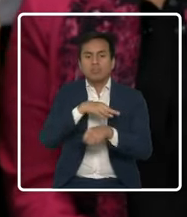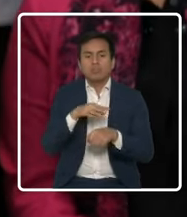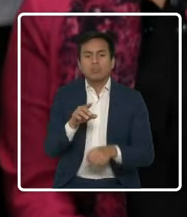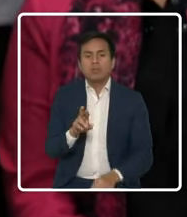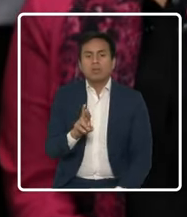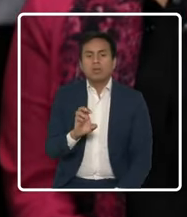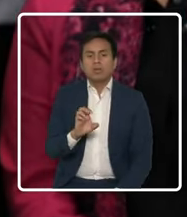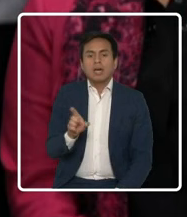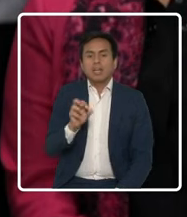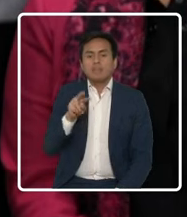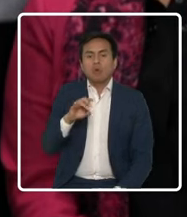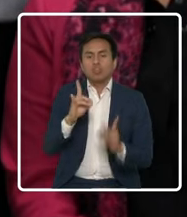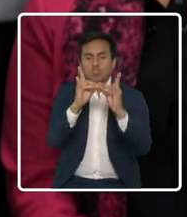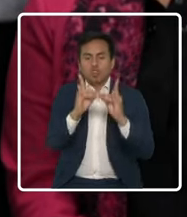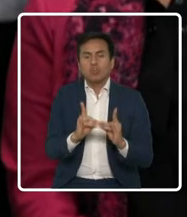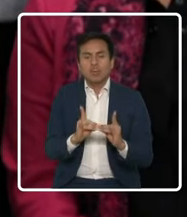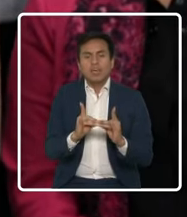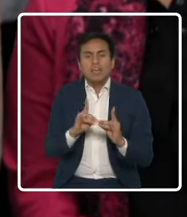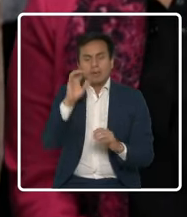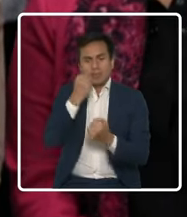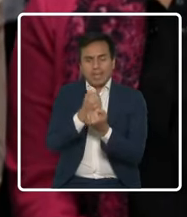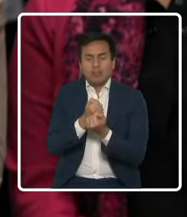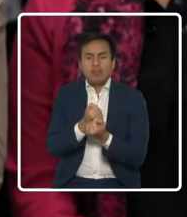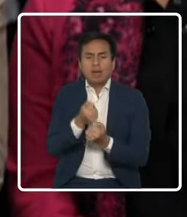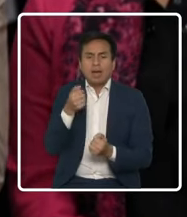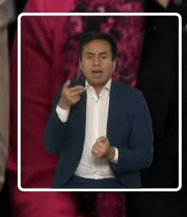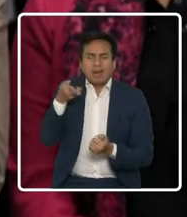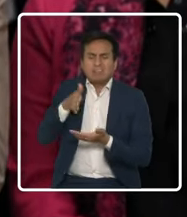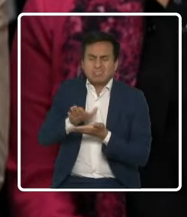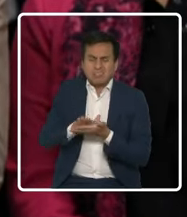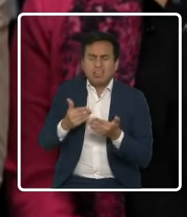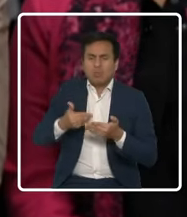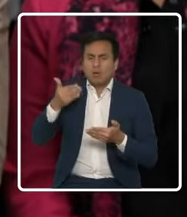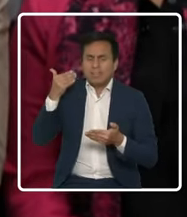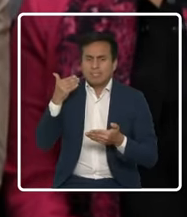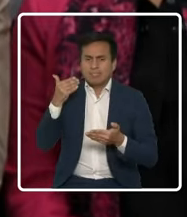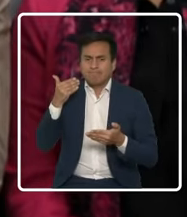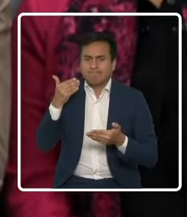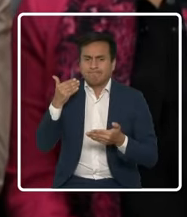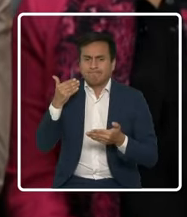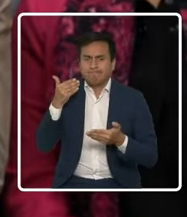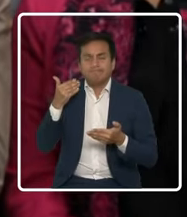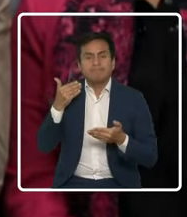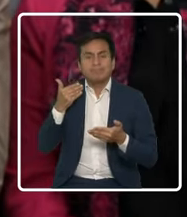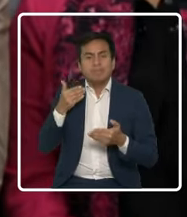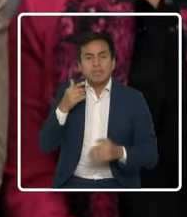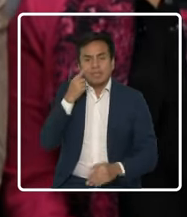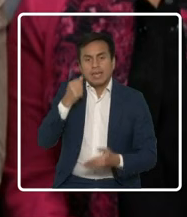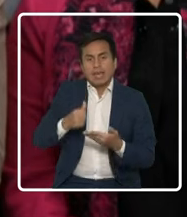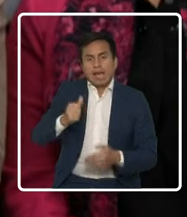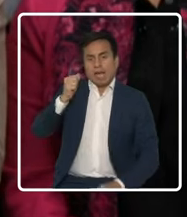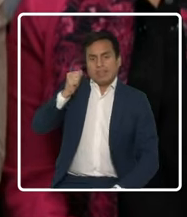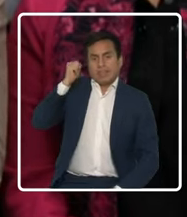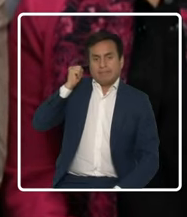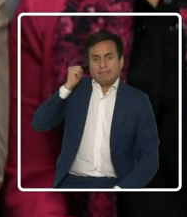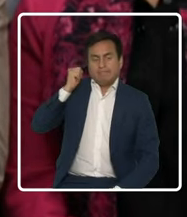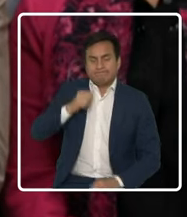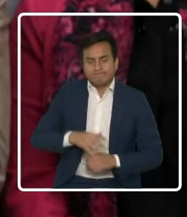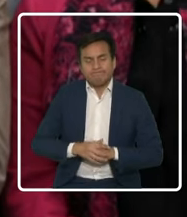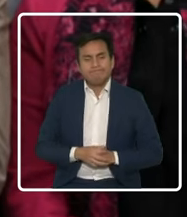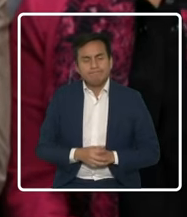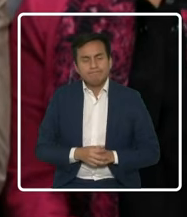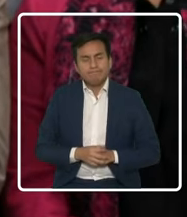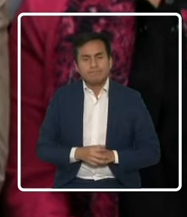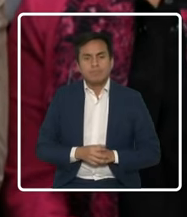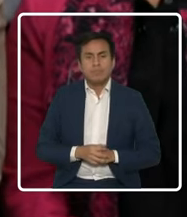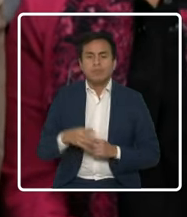responso del carabinero que fue asesinado en el día de anteayer.